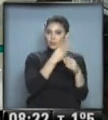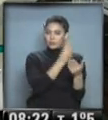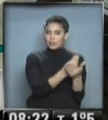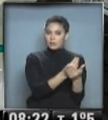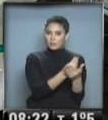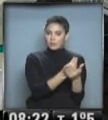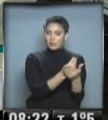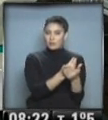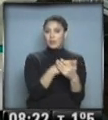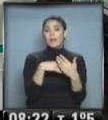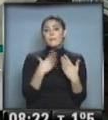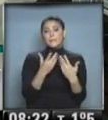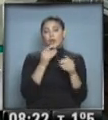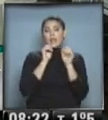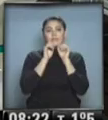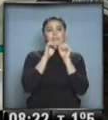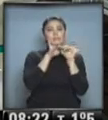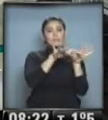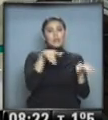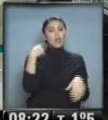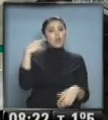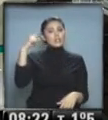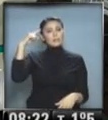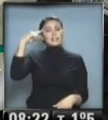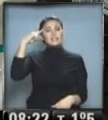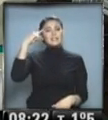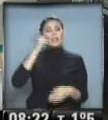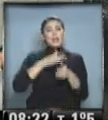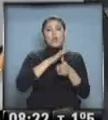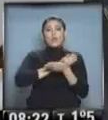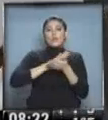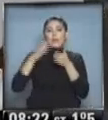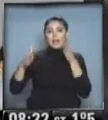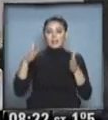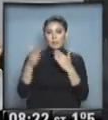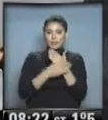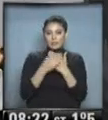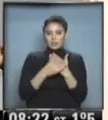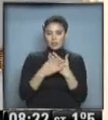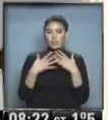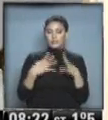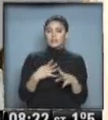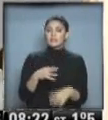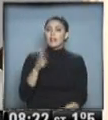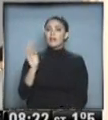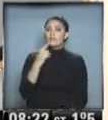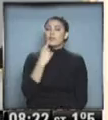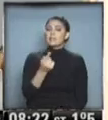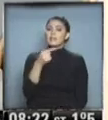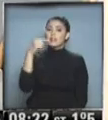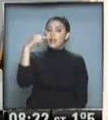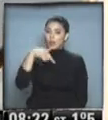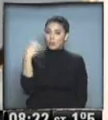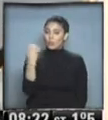para un poco transmitirle a ellos lo que estamos pensando en esta nueva etapa del ministerio. Rossi, en esta oportunidad va a